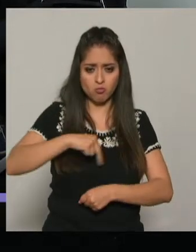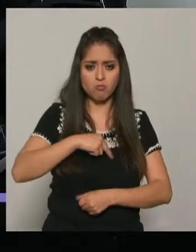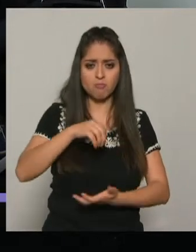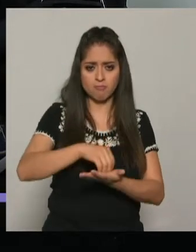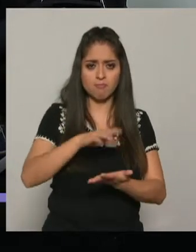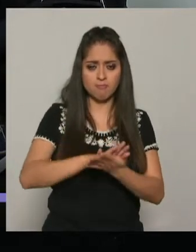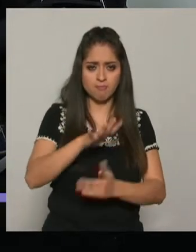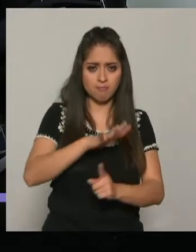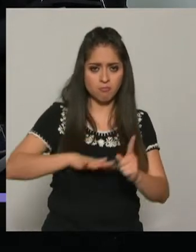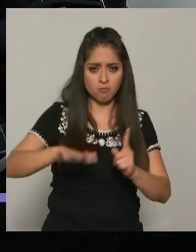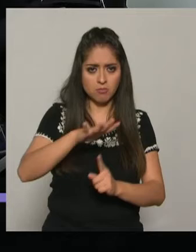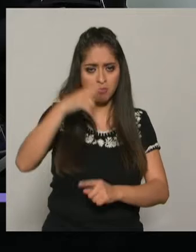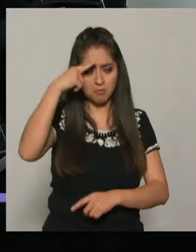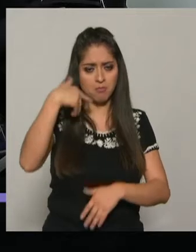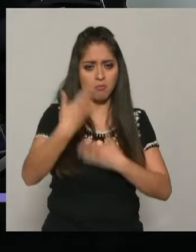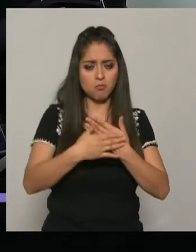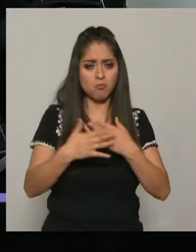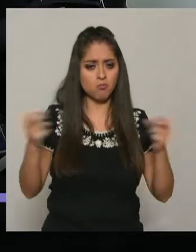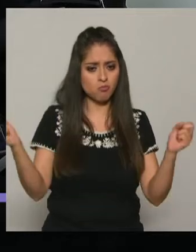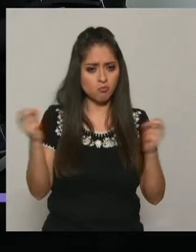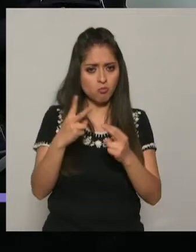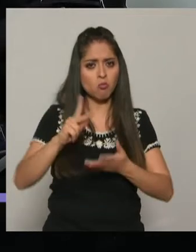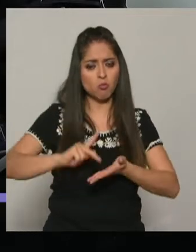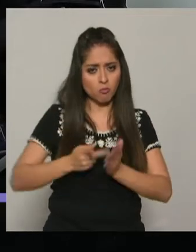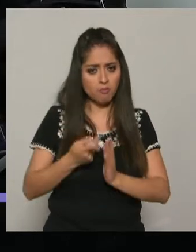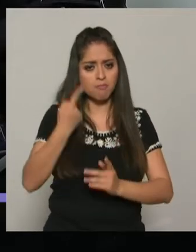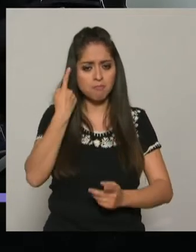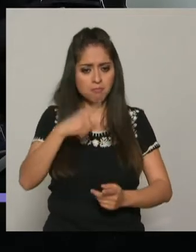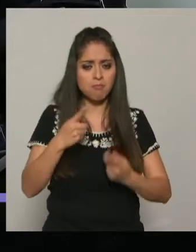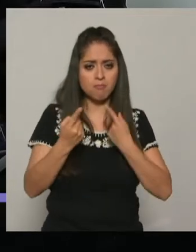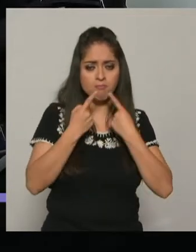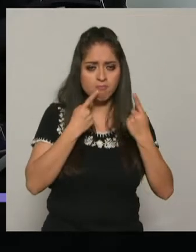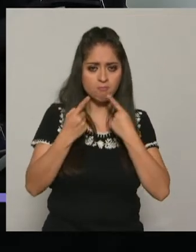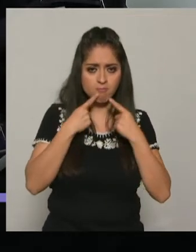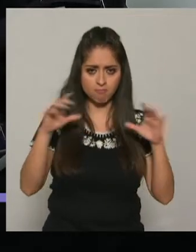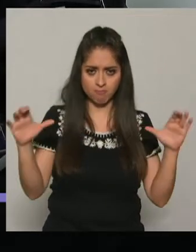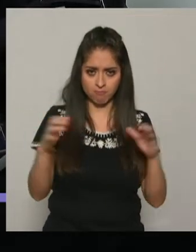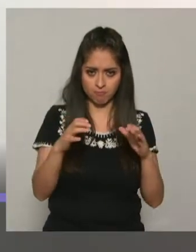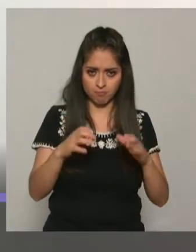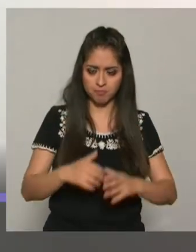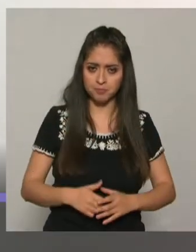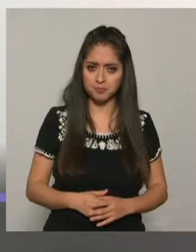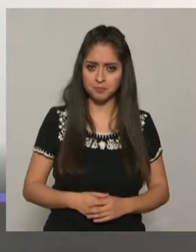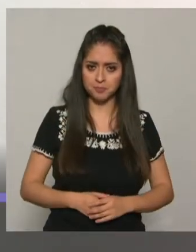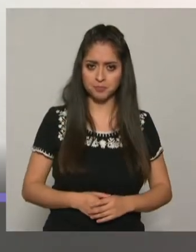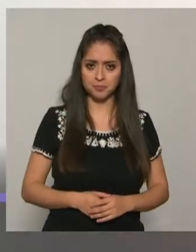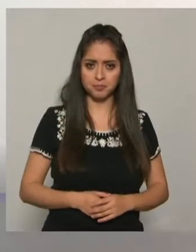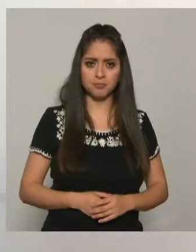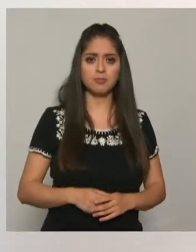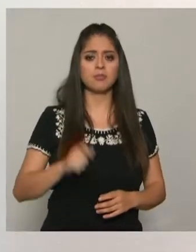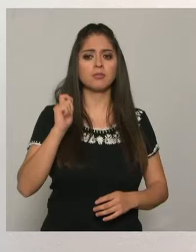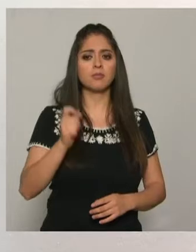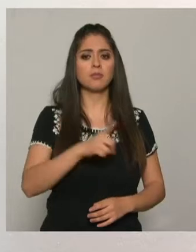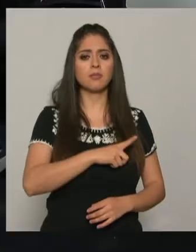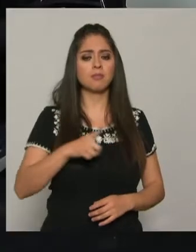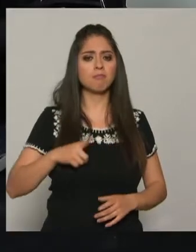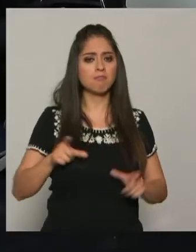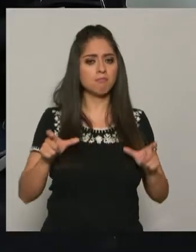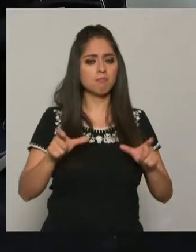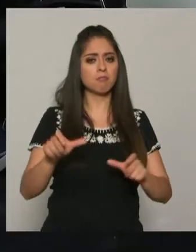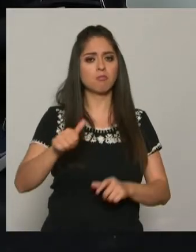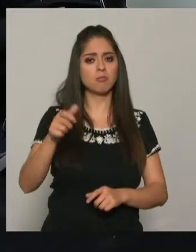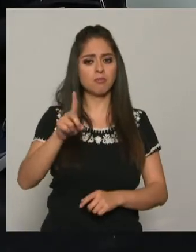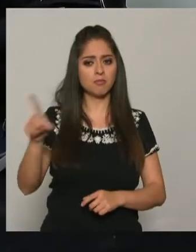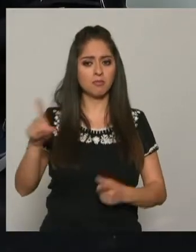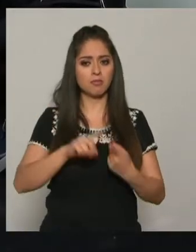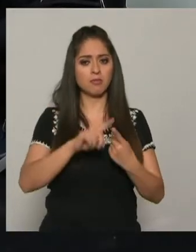Agenda y Contexto, con el compromiso de que nos veremos pronto para una nueva mesa de análisis. Gracias. Debemos de detener a los antiderechos. Bueno, Jaime Morales, te